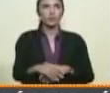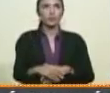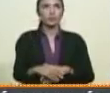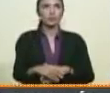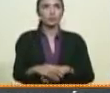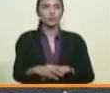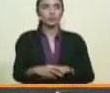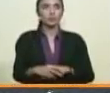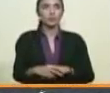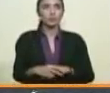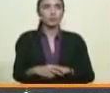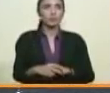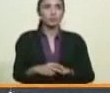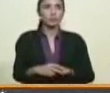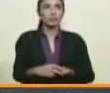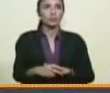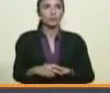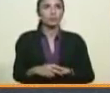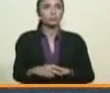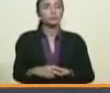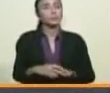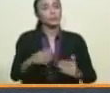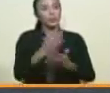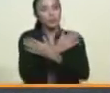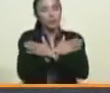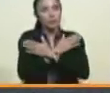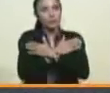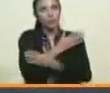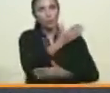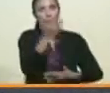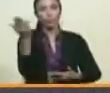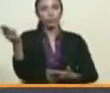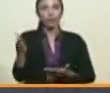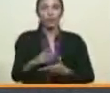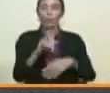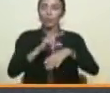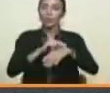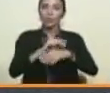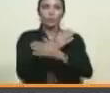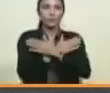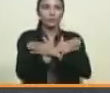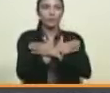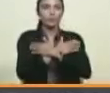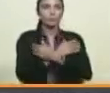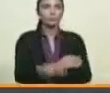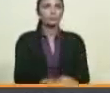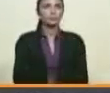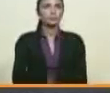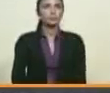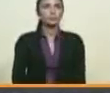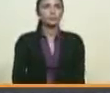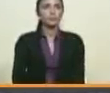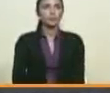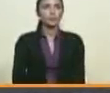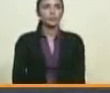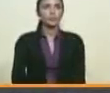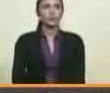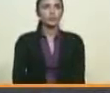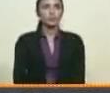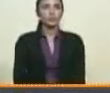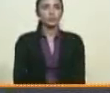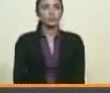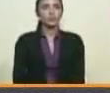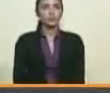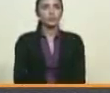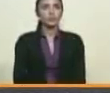comandante obrero así es salud para el pueblo te felicito que dios te bendiga que dios los bendiga continuamos en la inauguración del hospital de el